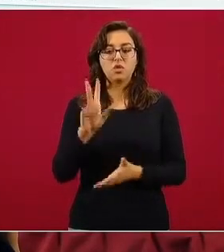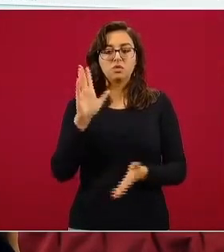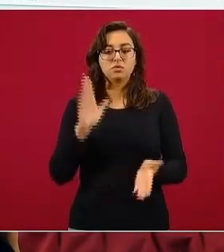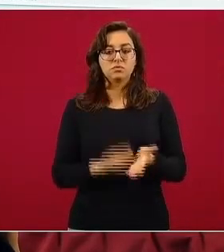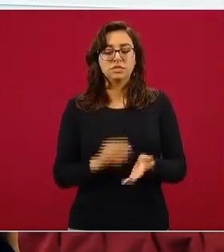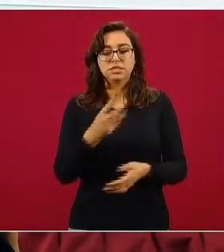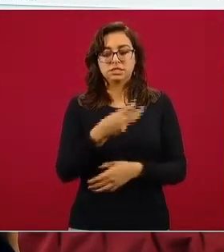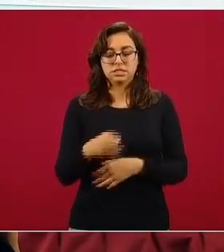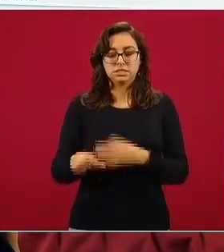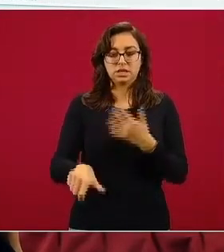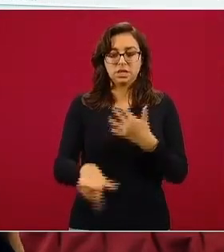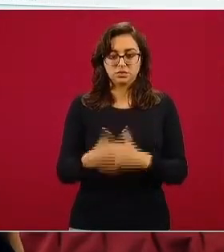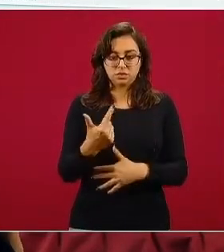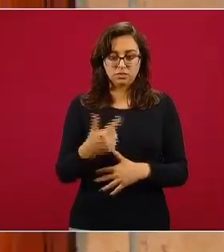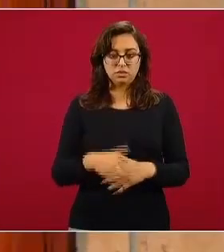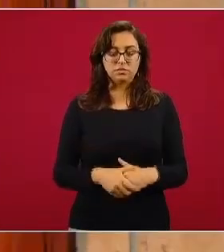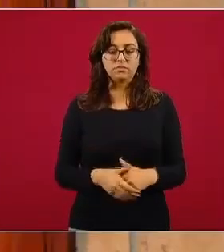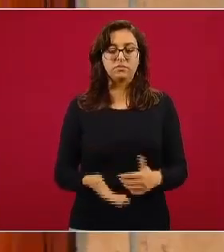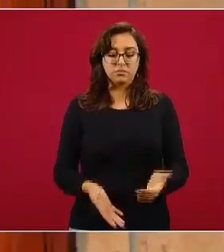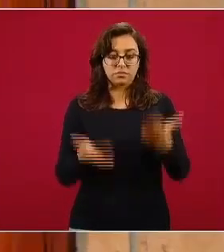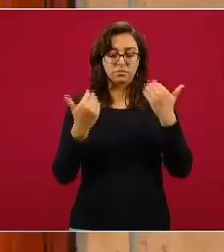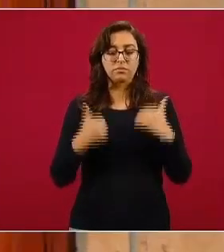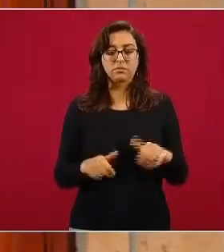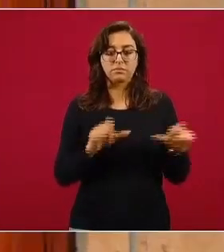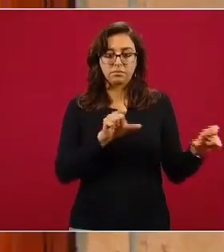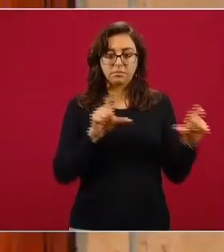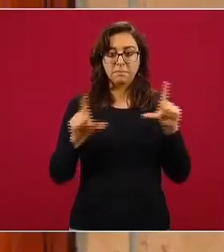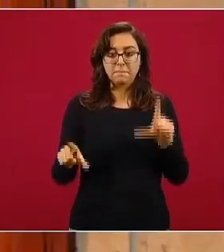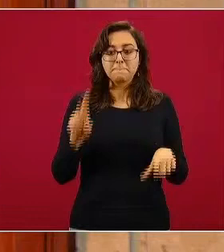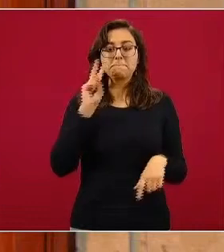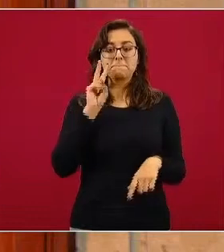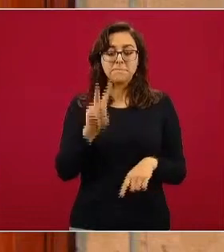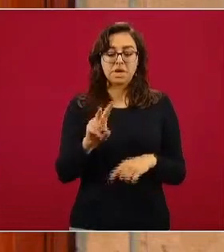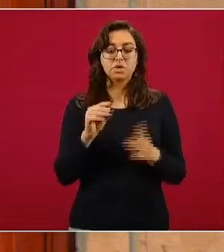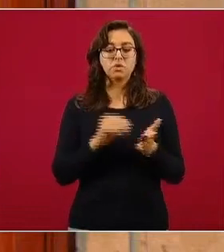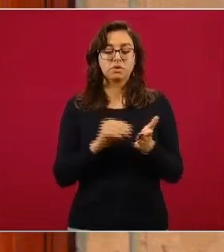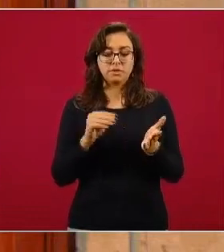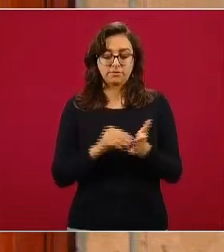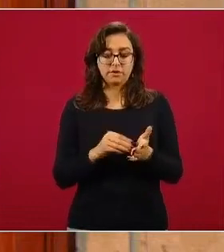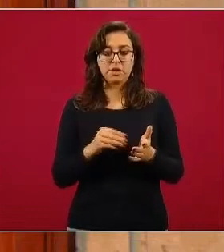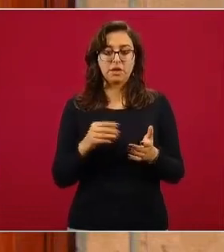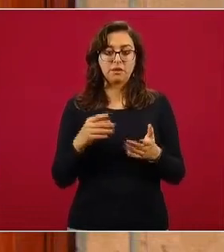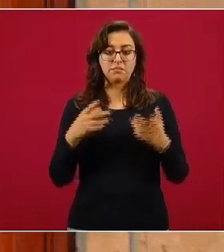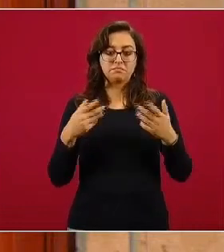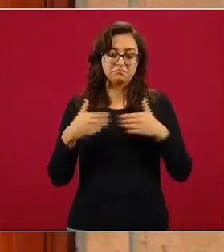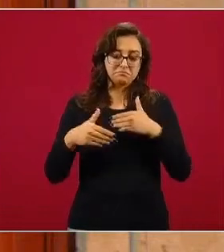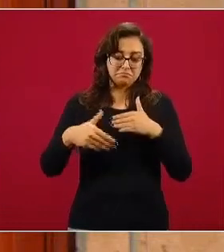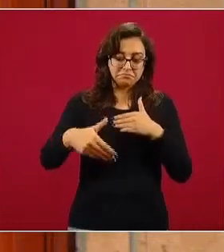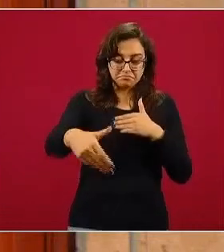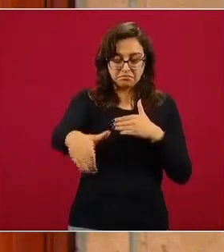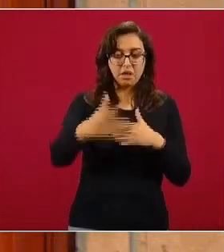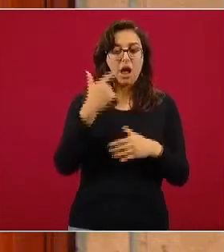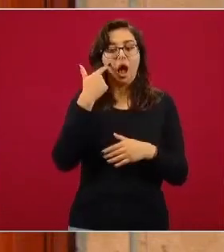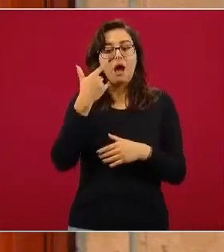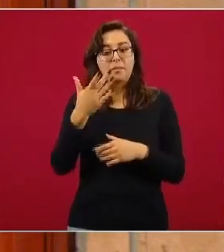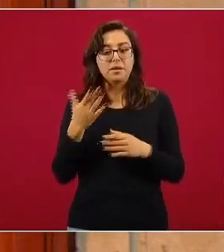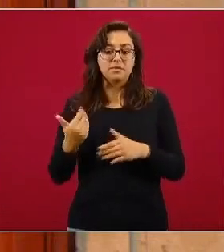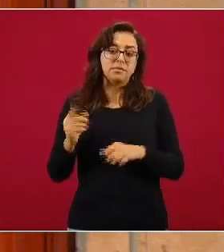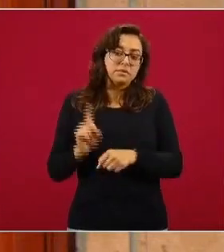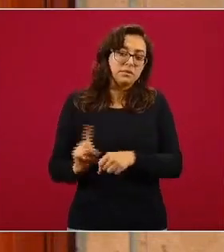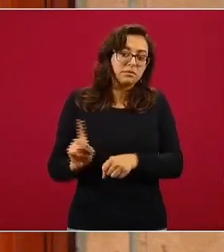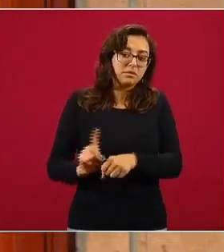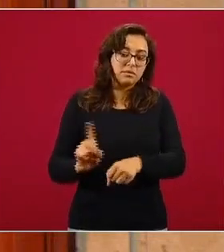2.312. Vamos a continuar observando también el comportamiento de las defunciones en los siguientes días. Y pasemos ahora a